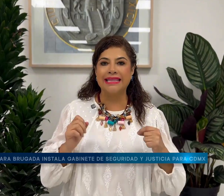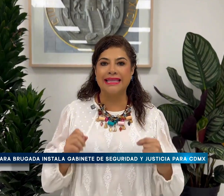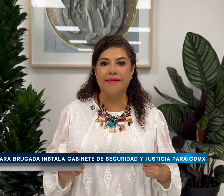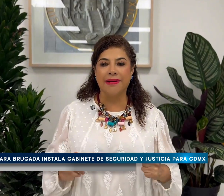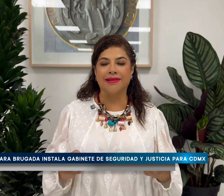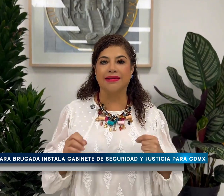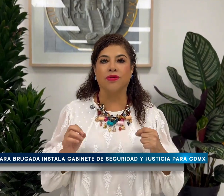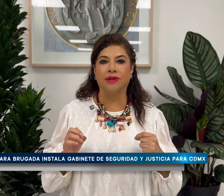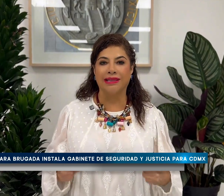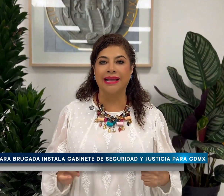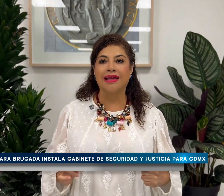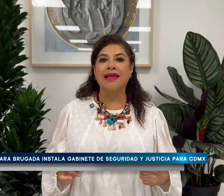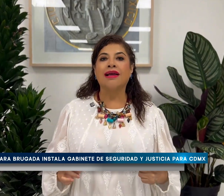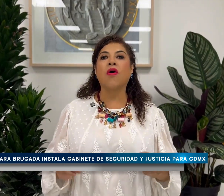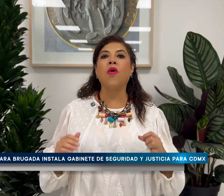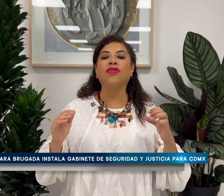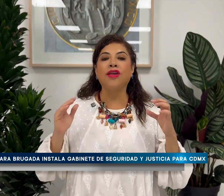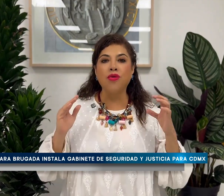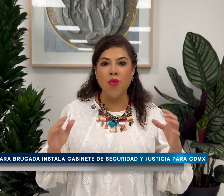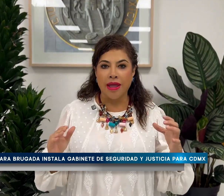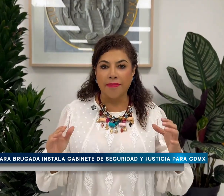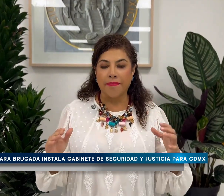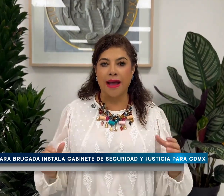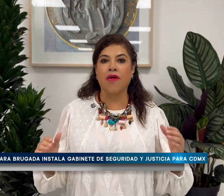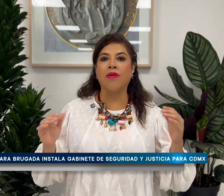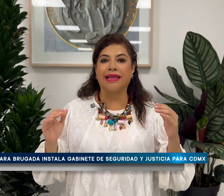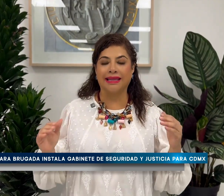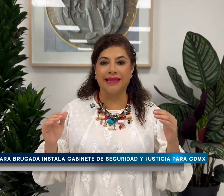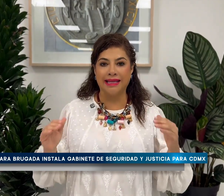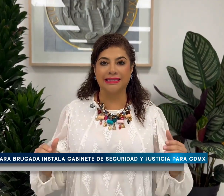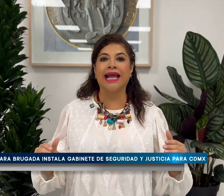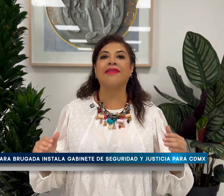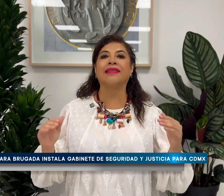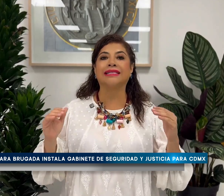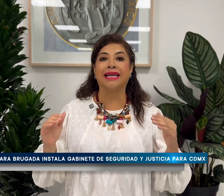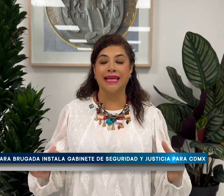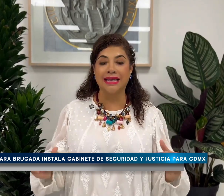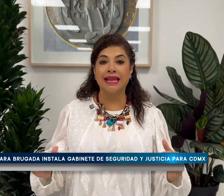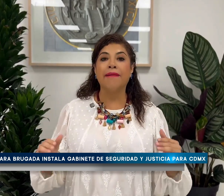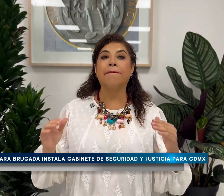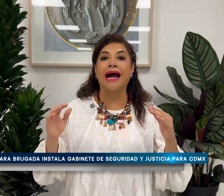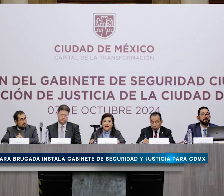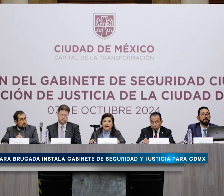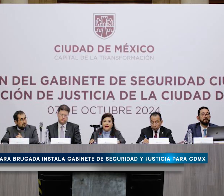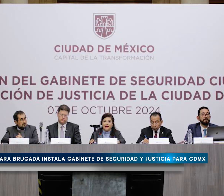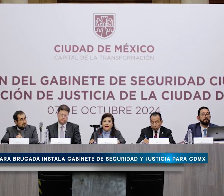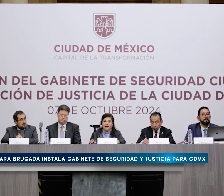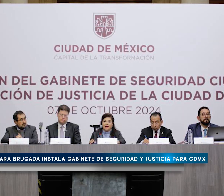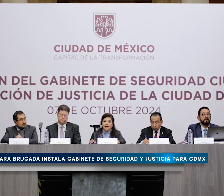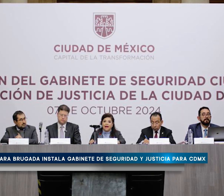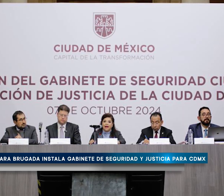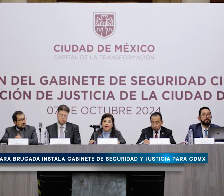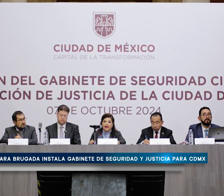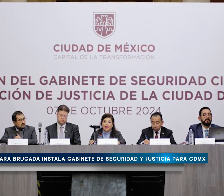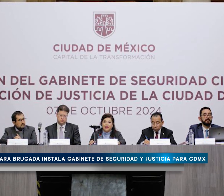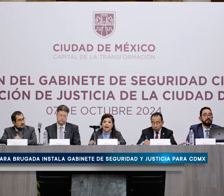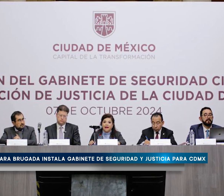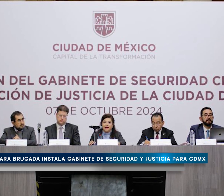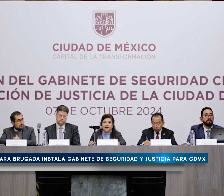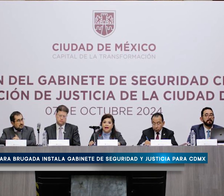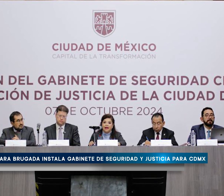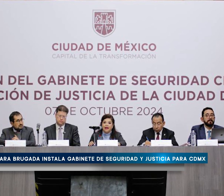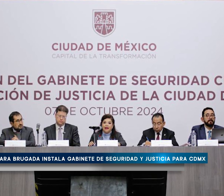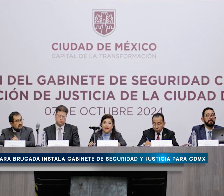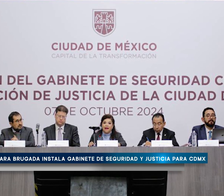la jefa de gobierno Clara brugada instaló el gabinete de seguridad y procuración de justicia en la Ciudad de México este gabinete